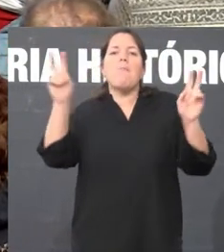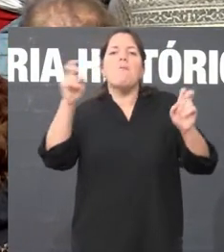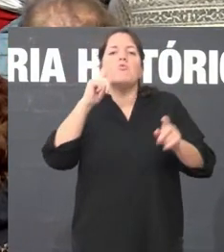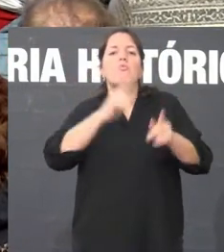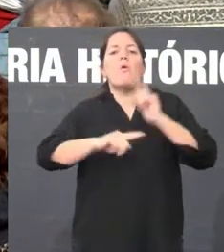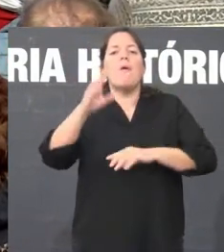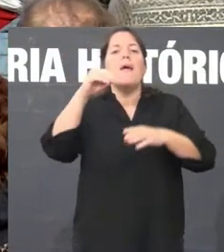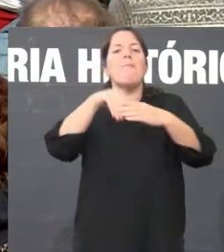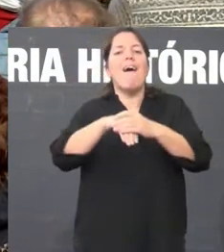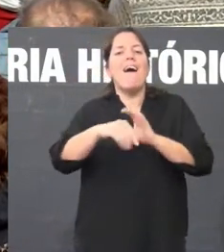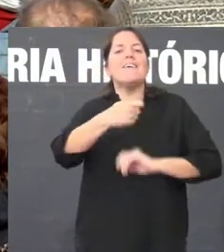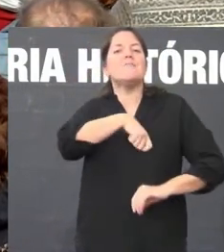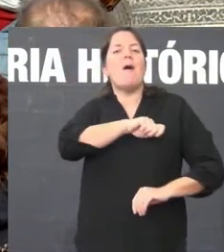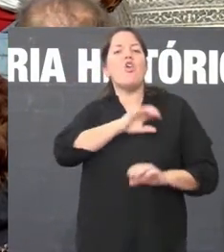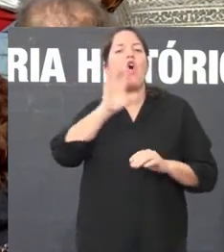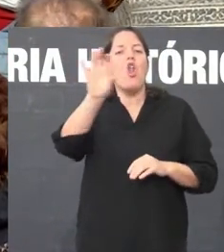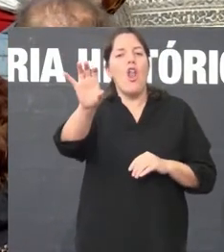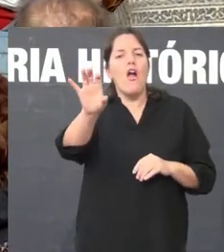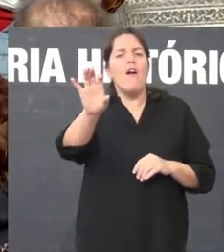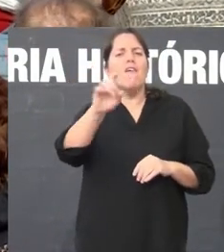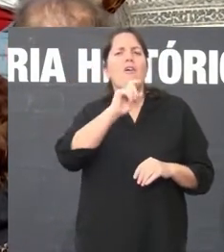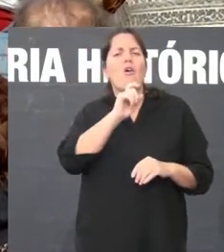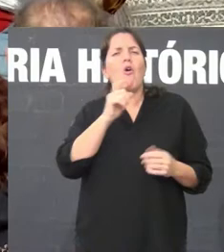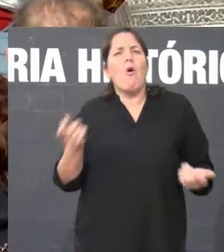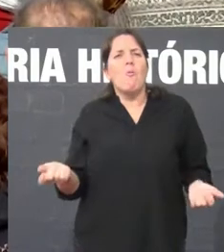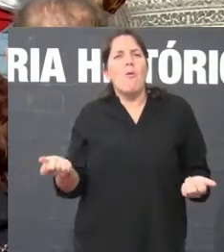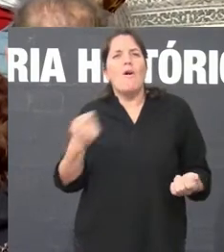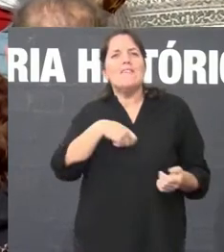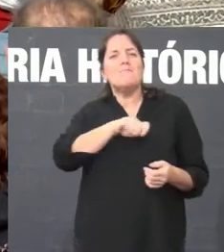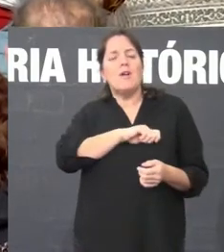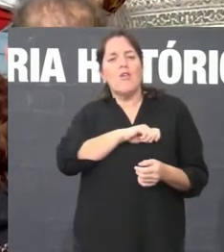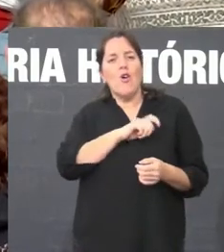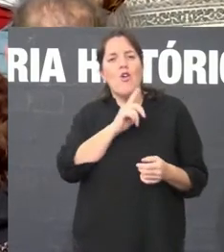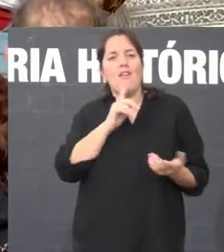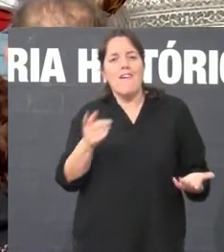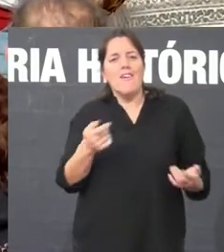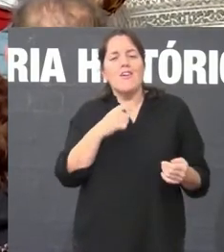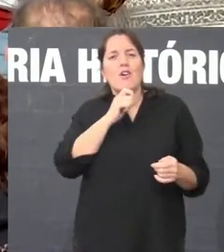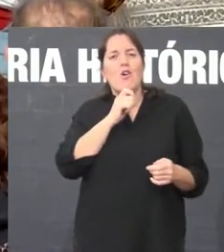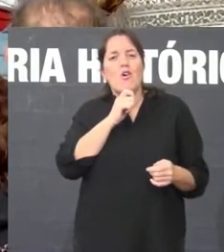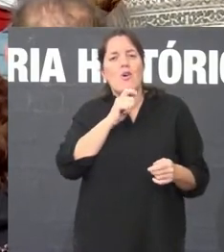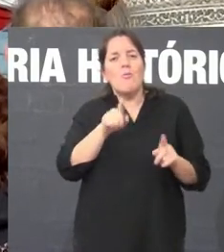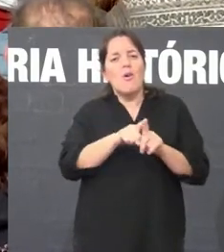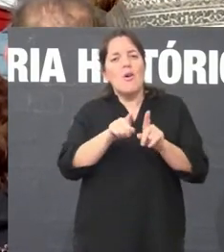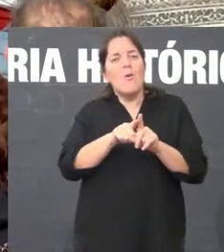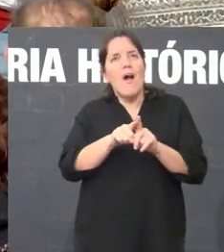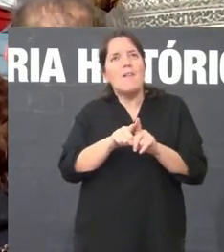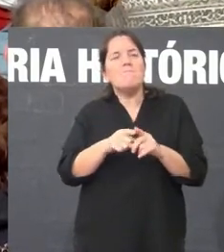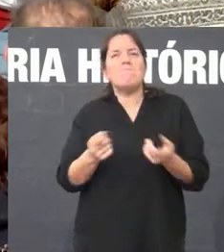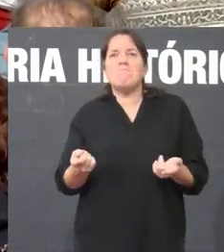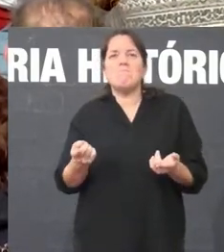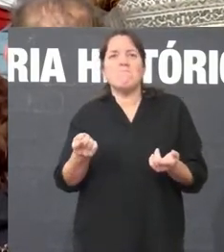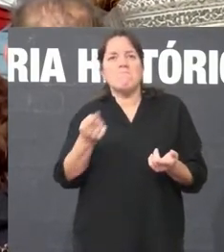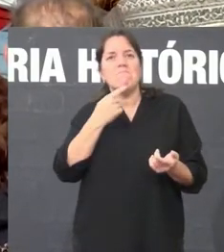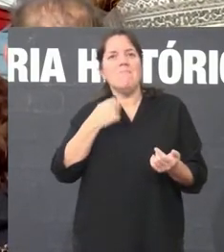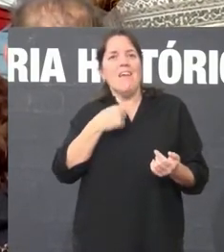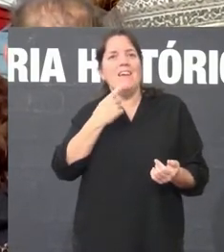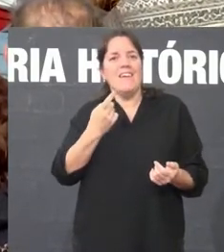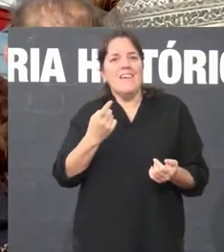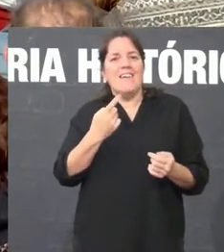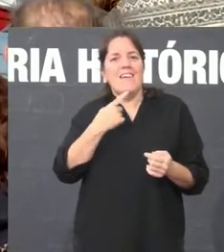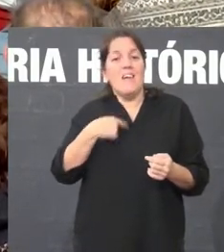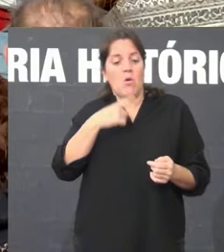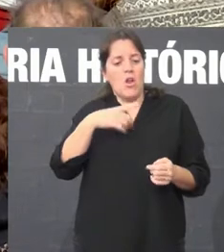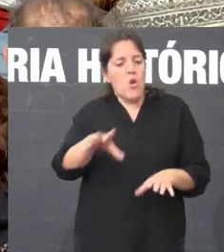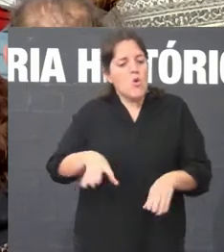pues ¿cómo puede ser que sean capaces de sacrificar incluso la capacidad para